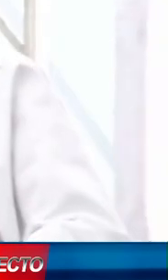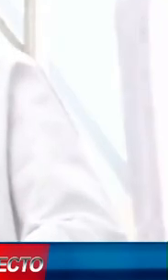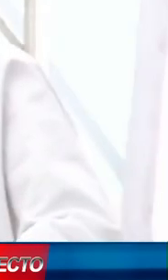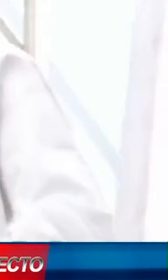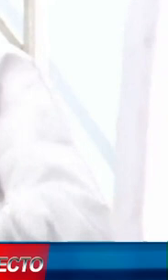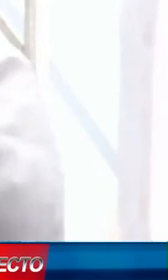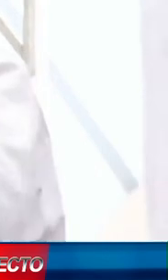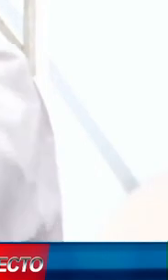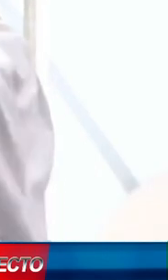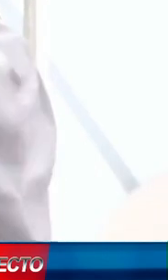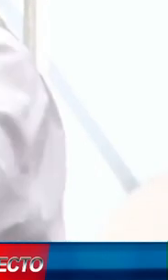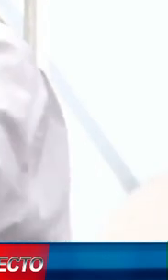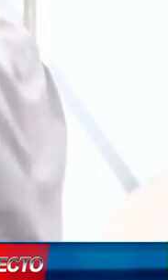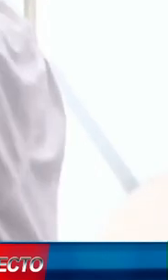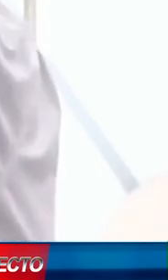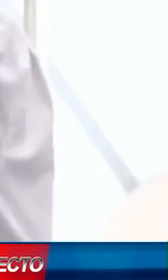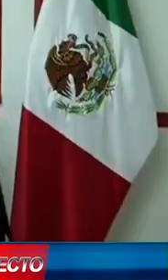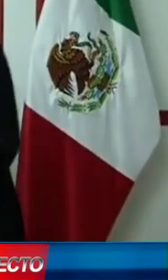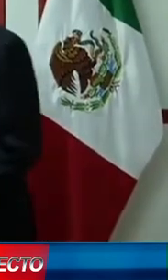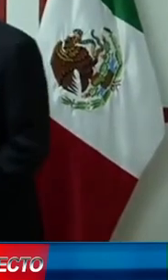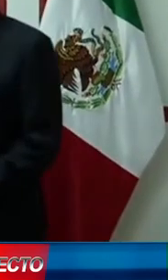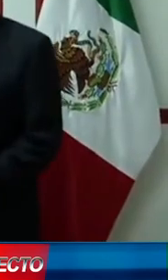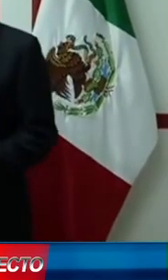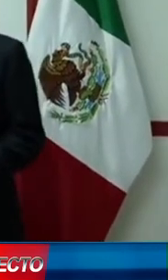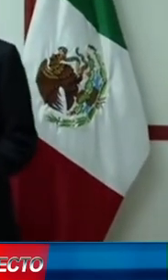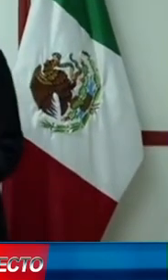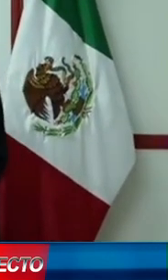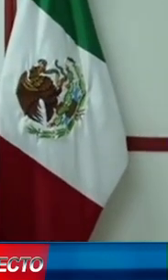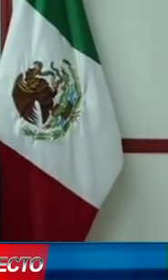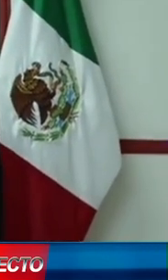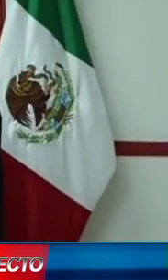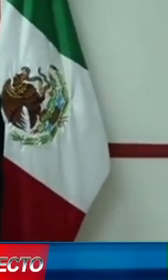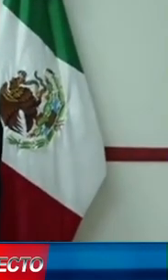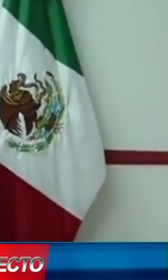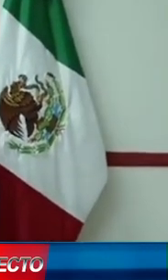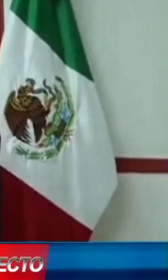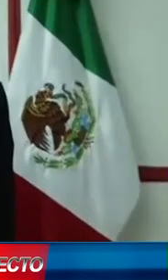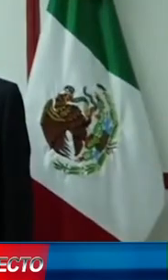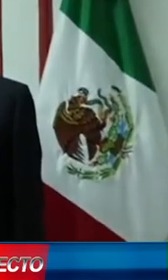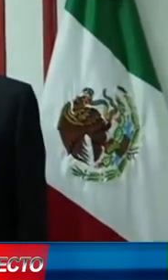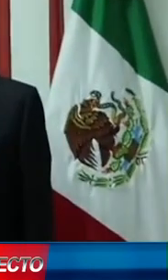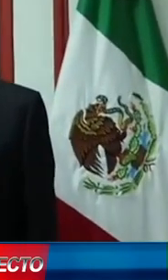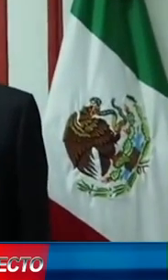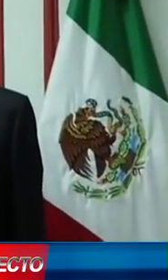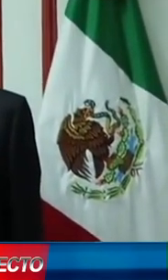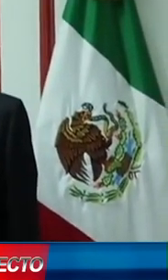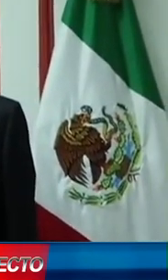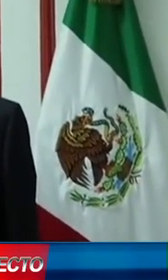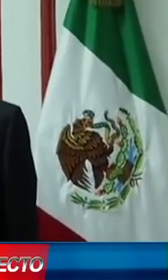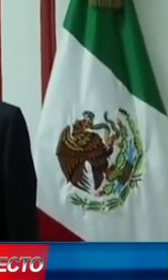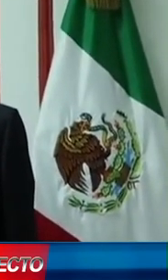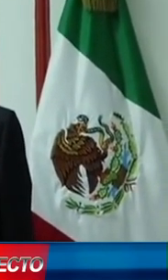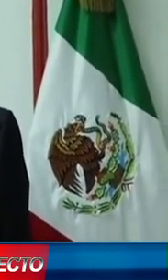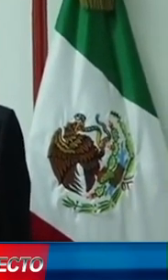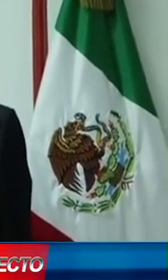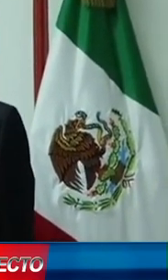el Estado. Es decir, son empresas privadas que tienen de algún tipo de negociación directa con el Estado y esas son